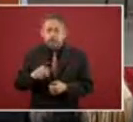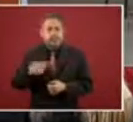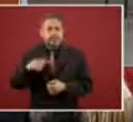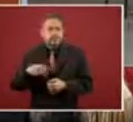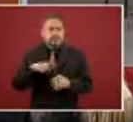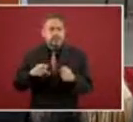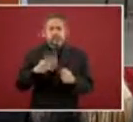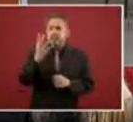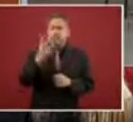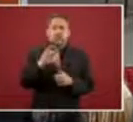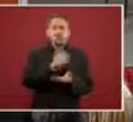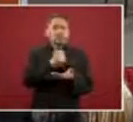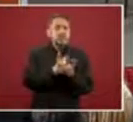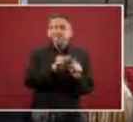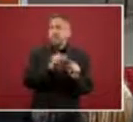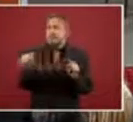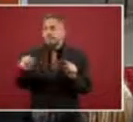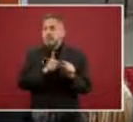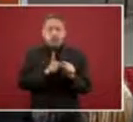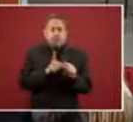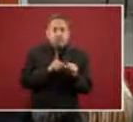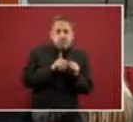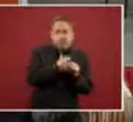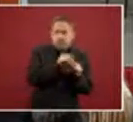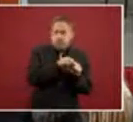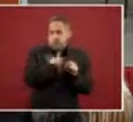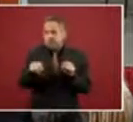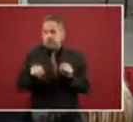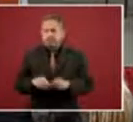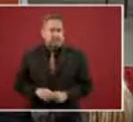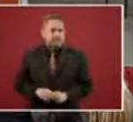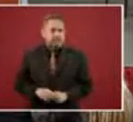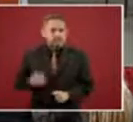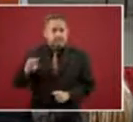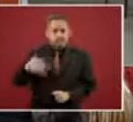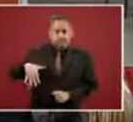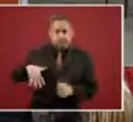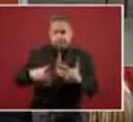conectividad 4 proyectos. Esta es la cartera total de las intervenciones.